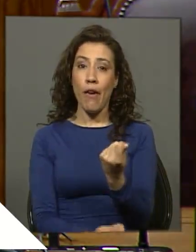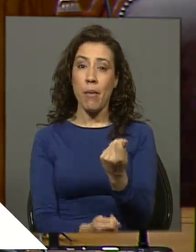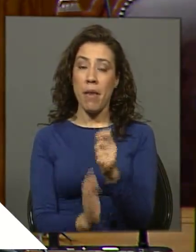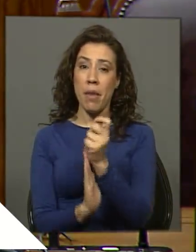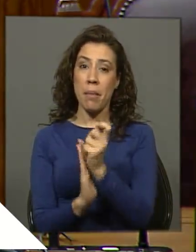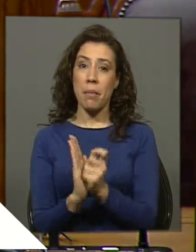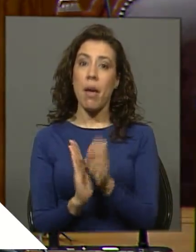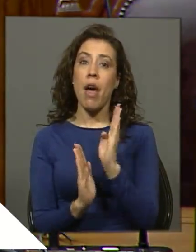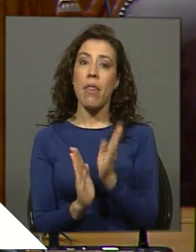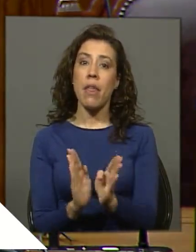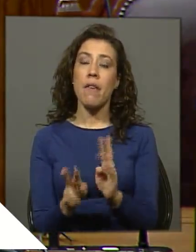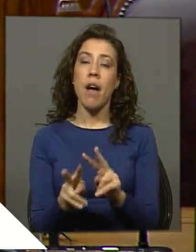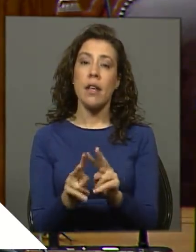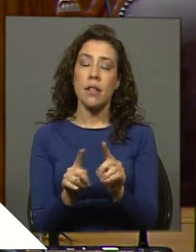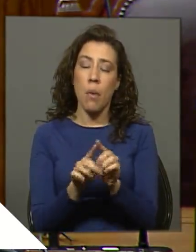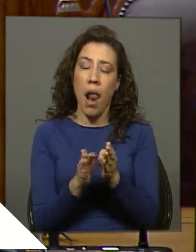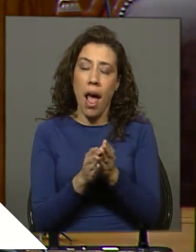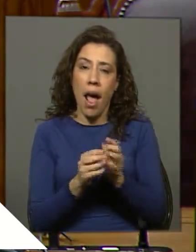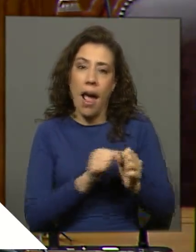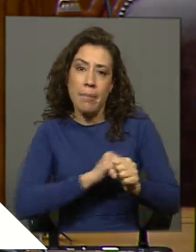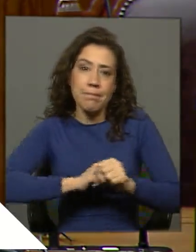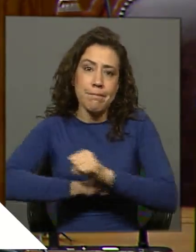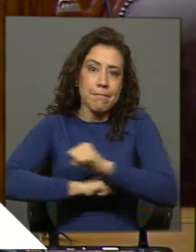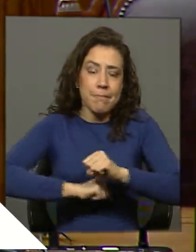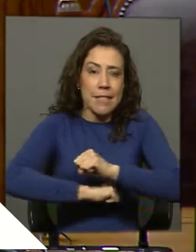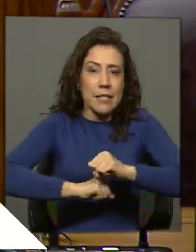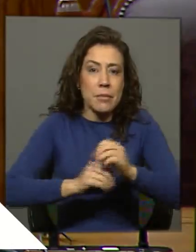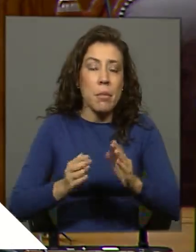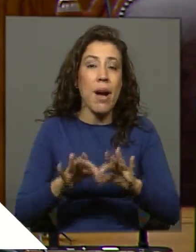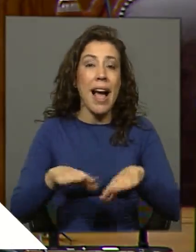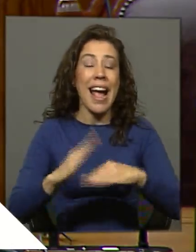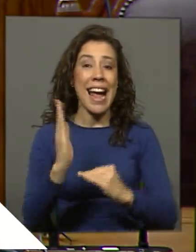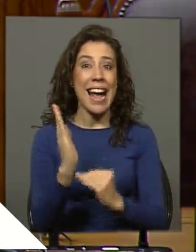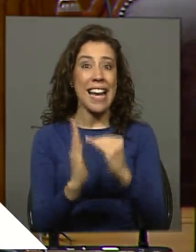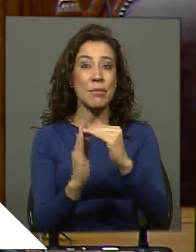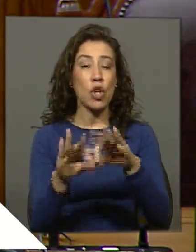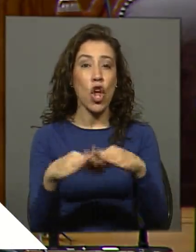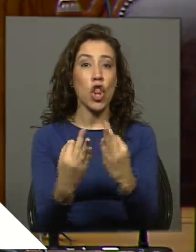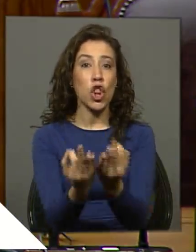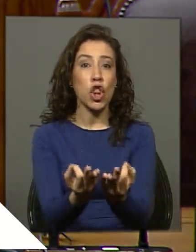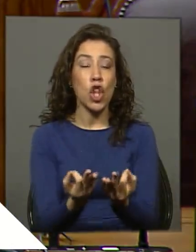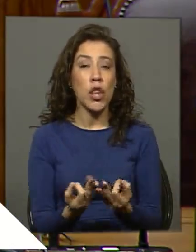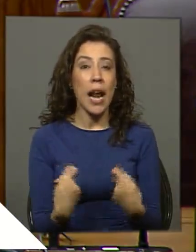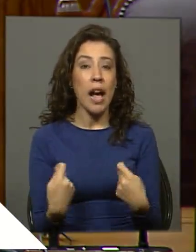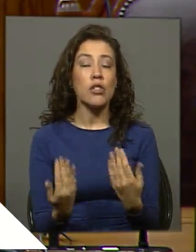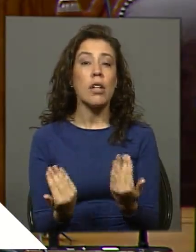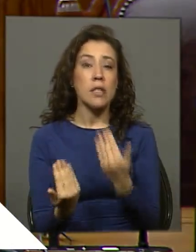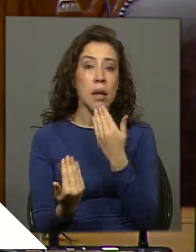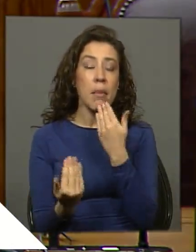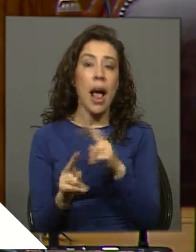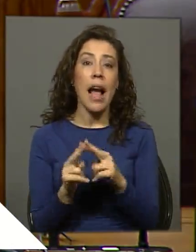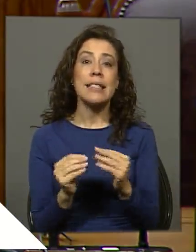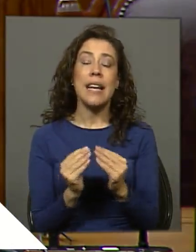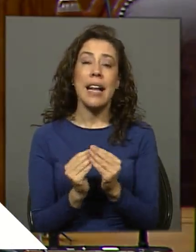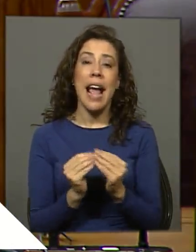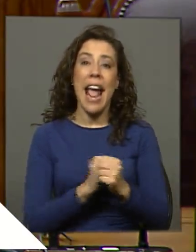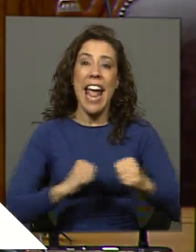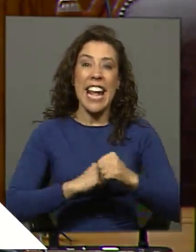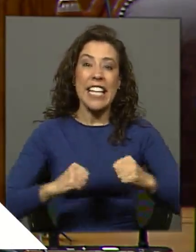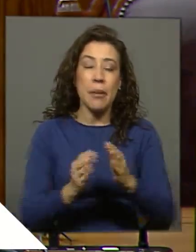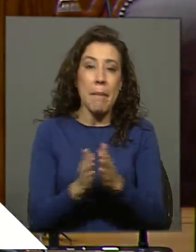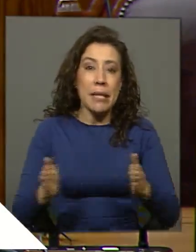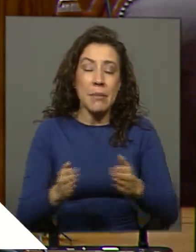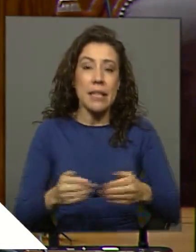hay que hacerle espacio a esto porque el crecimiento total del gasto va a requerir también hacerle espacio el crecimiento de este